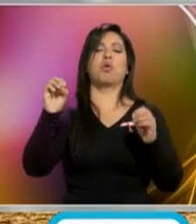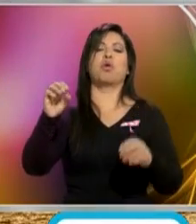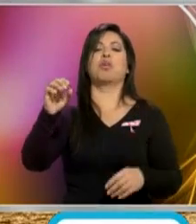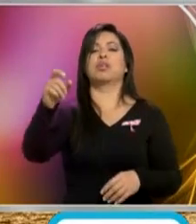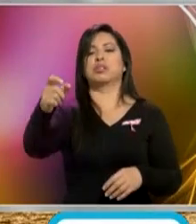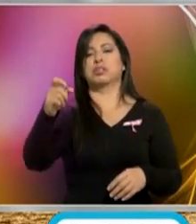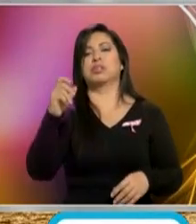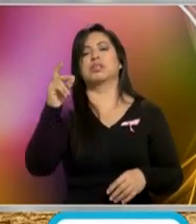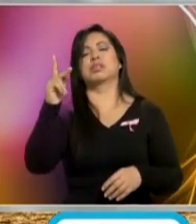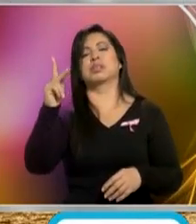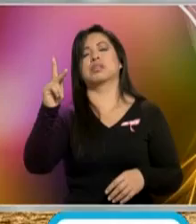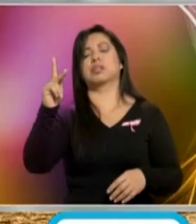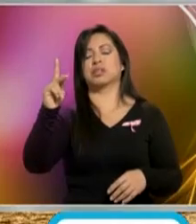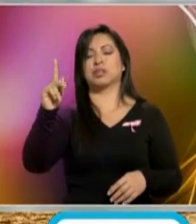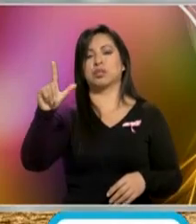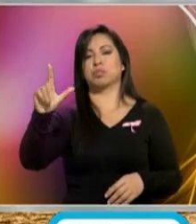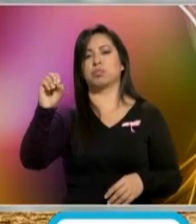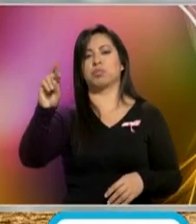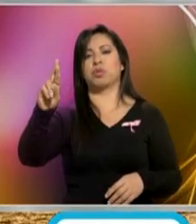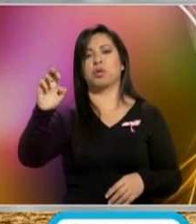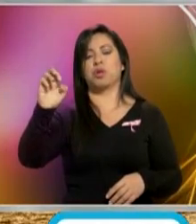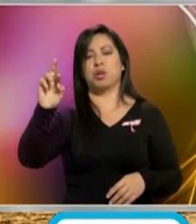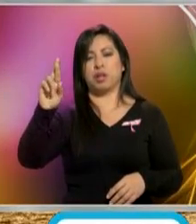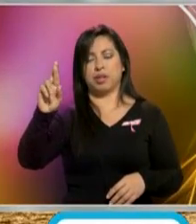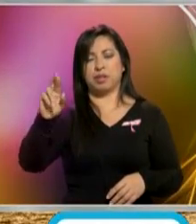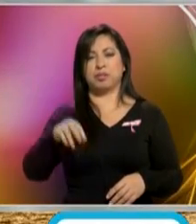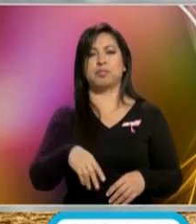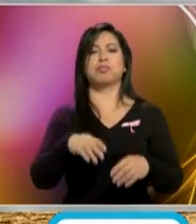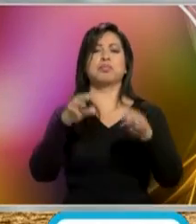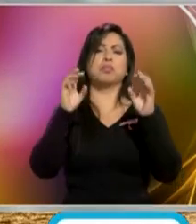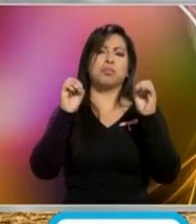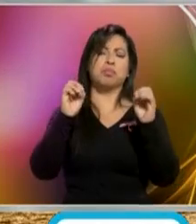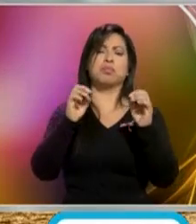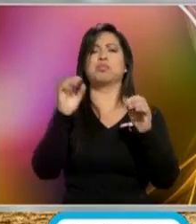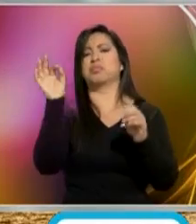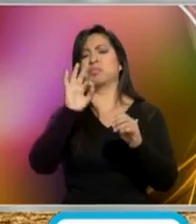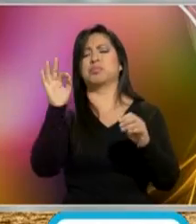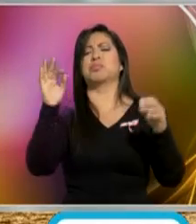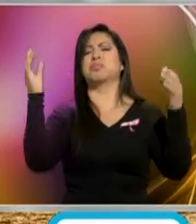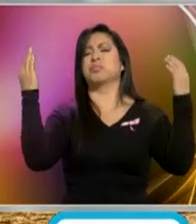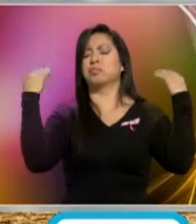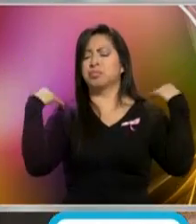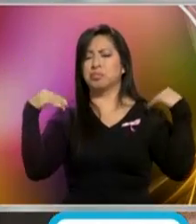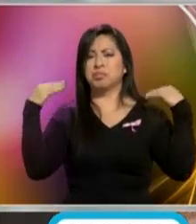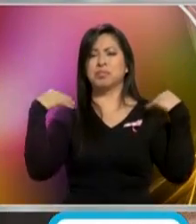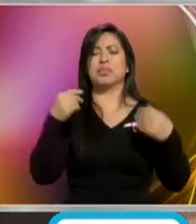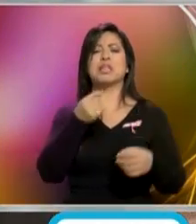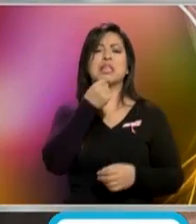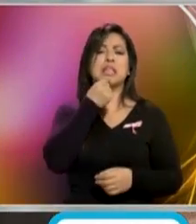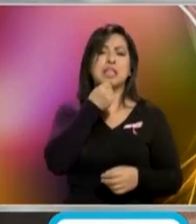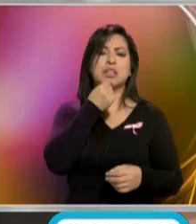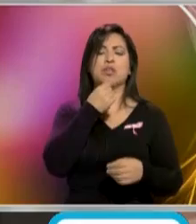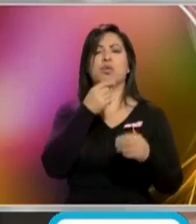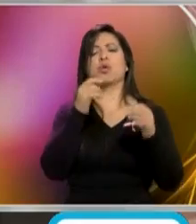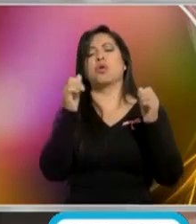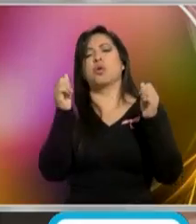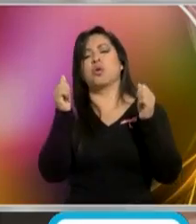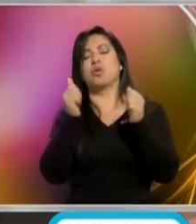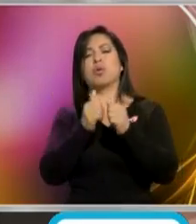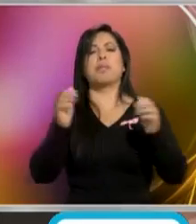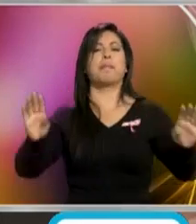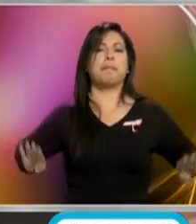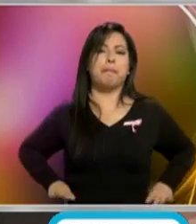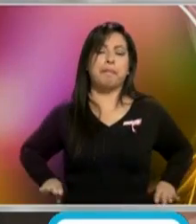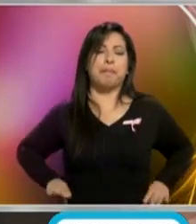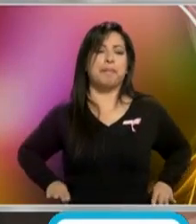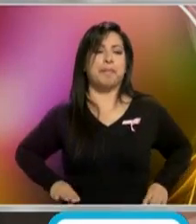duda, Contoy, porque ¿no? muchas veces o en muchos viajes, ¿no? Viajas con tu pareja o viajas con niños. Entonces yo creo Exacto. que también es como planear el viaje de